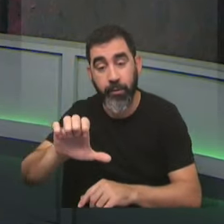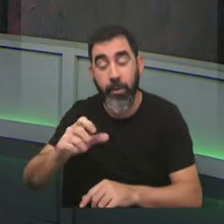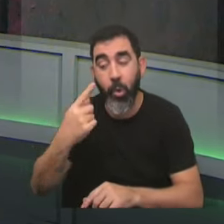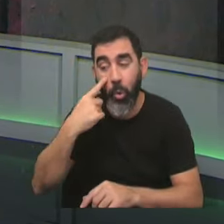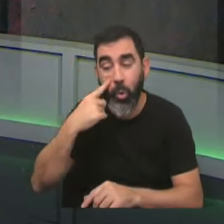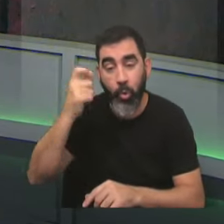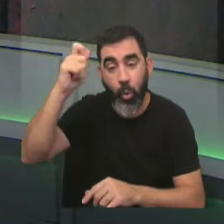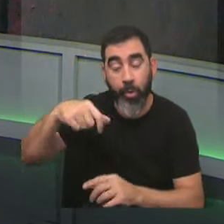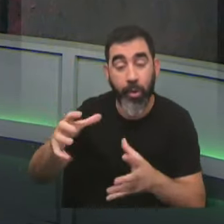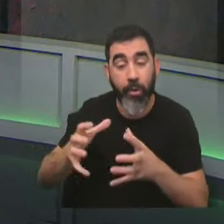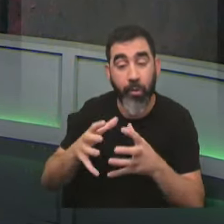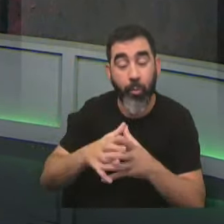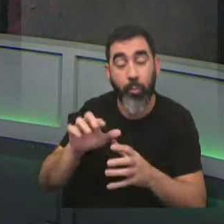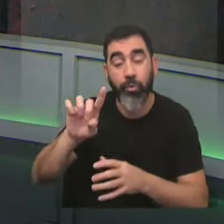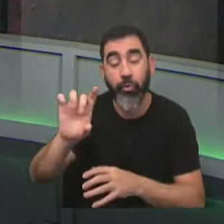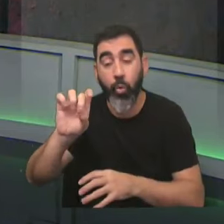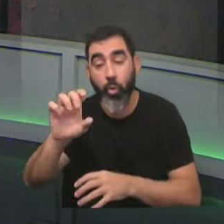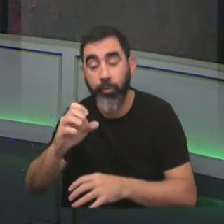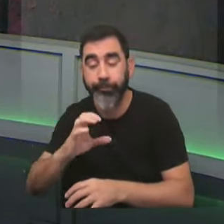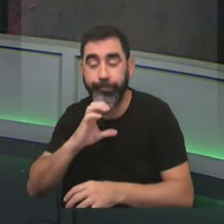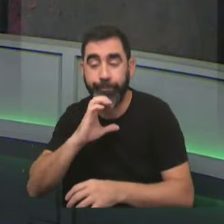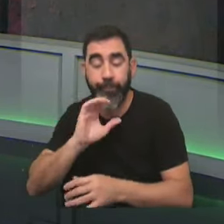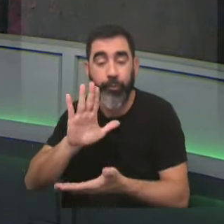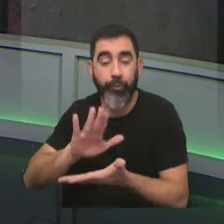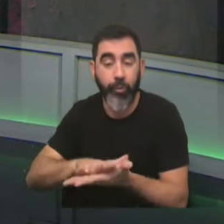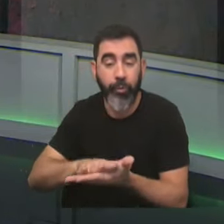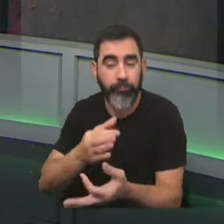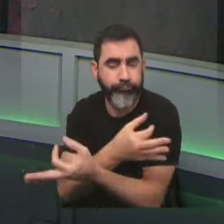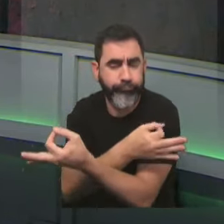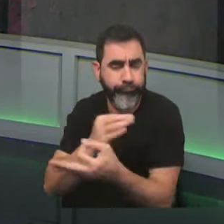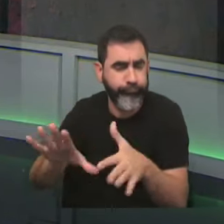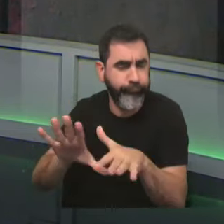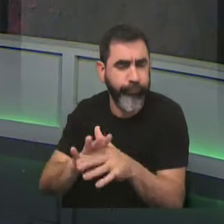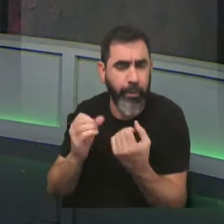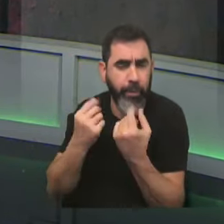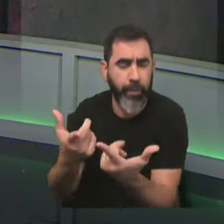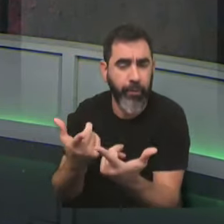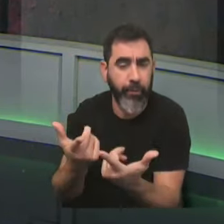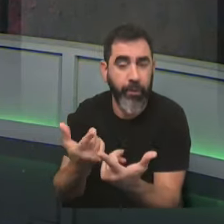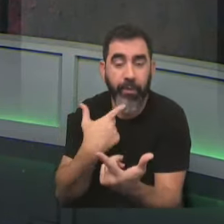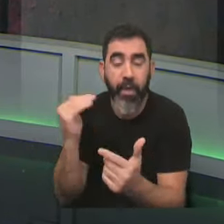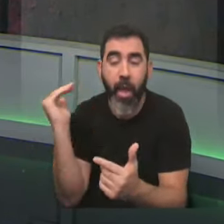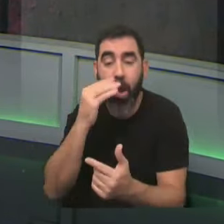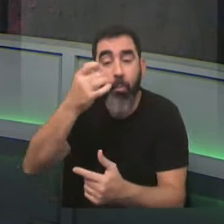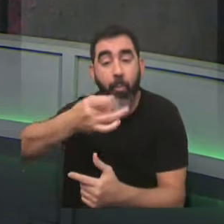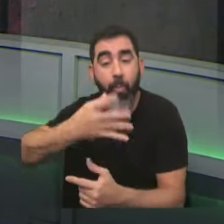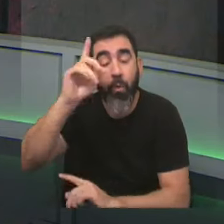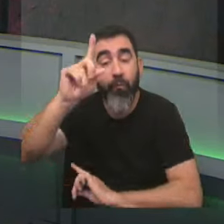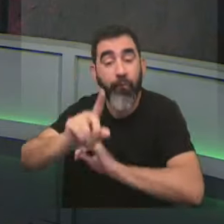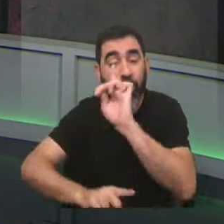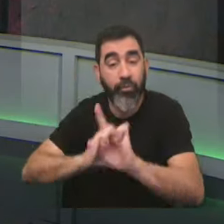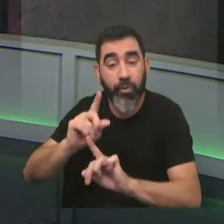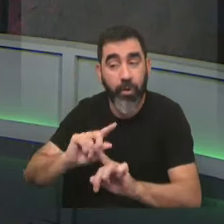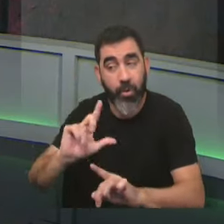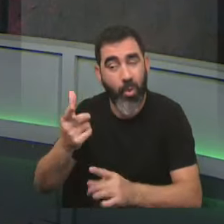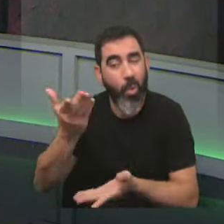la posición del grupo de los 112 ironizó sobre las certezas que pueden ofrecer al señalar que la caja de profesionales universitarios